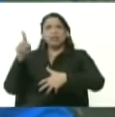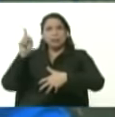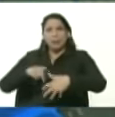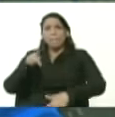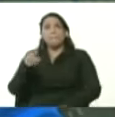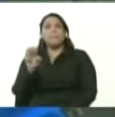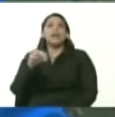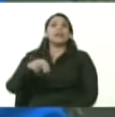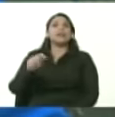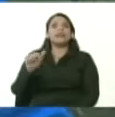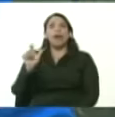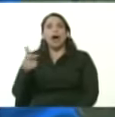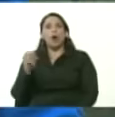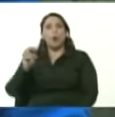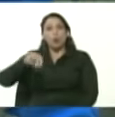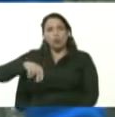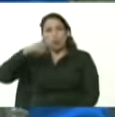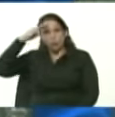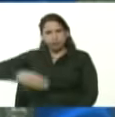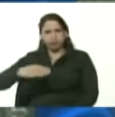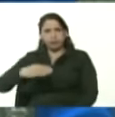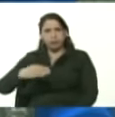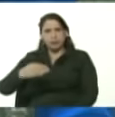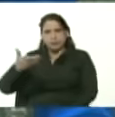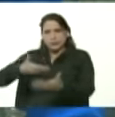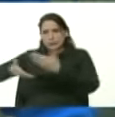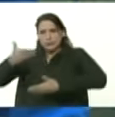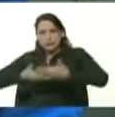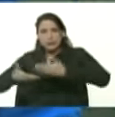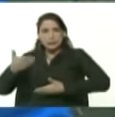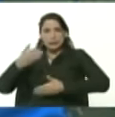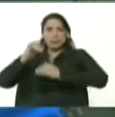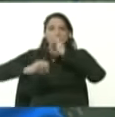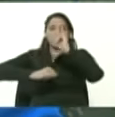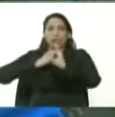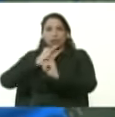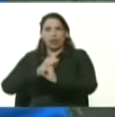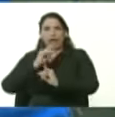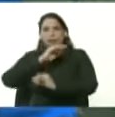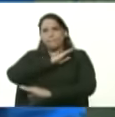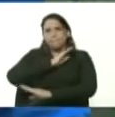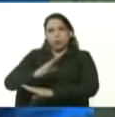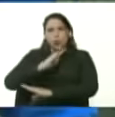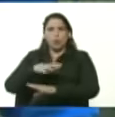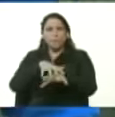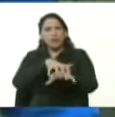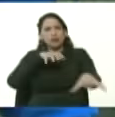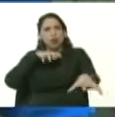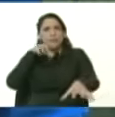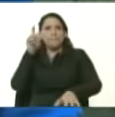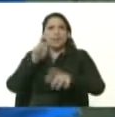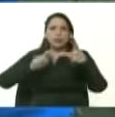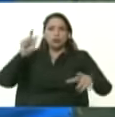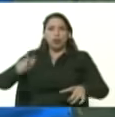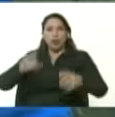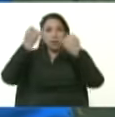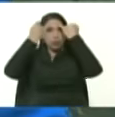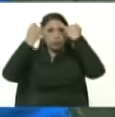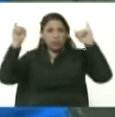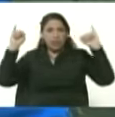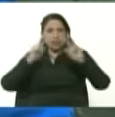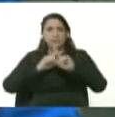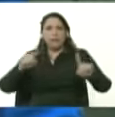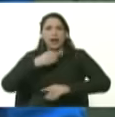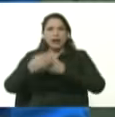Económico, que militariza las relaciones internacionales y castiga a millones de personas inocentes para